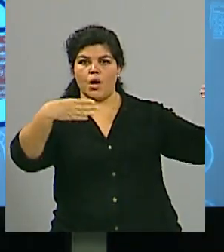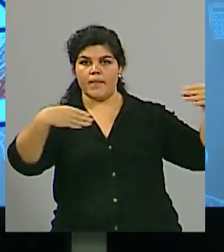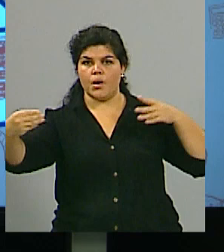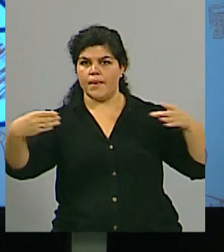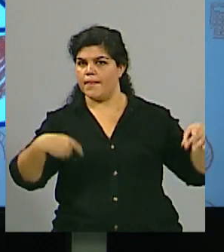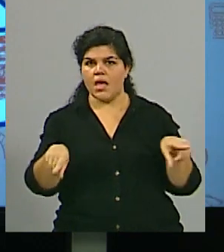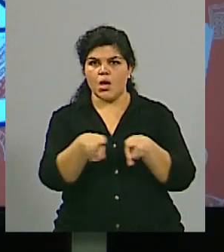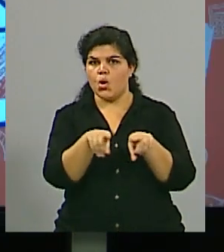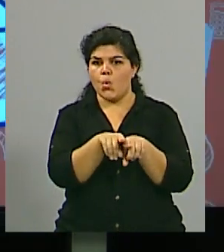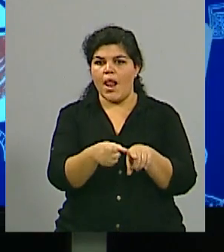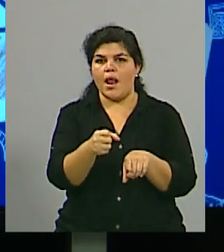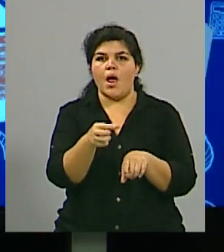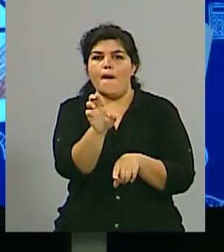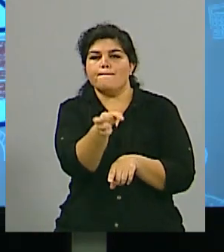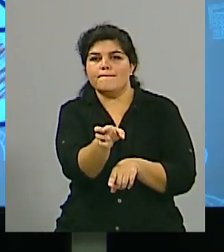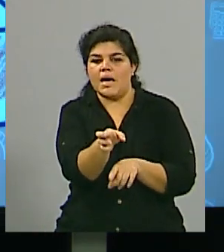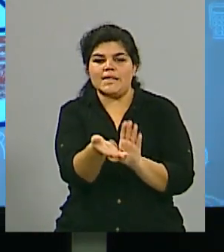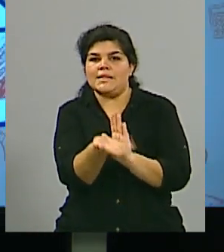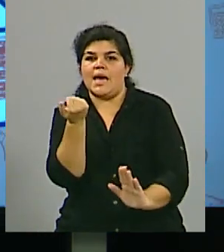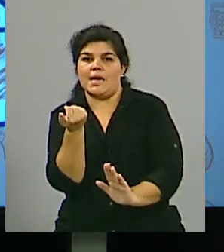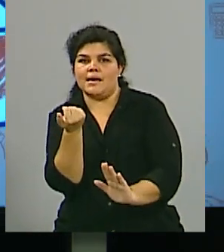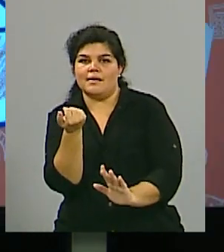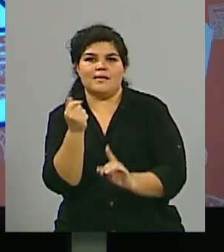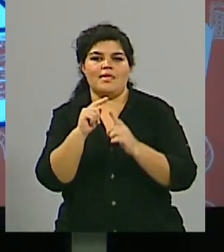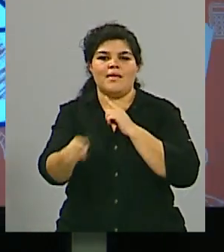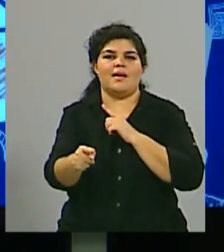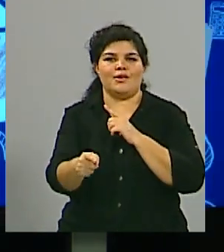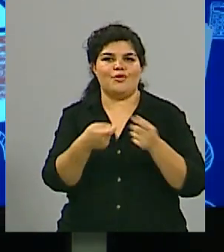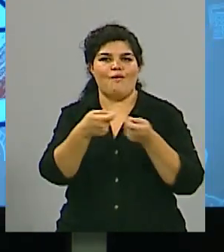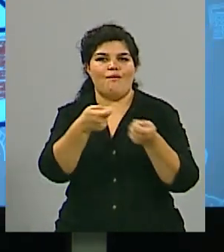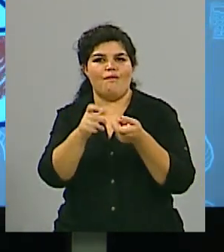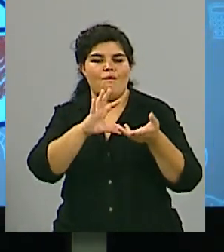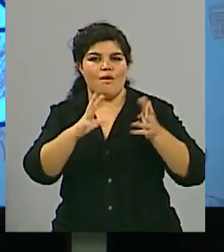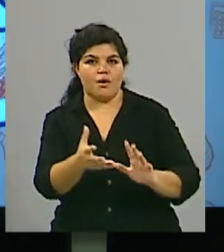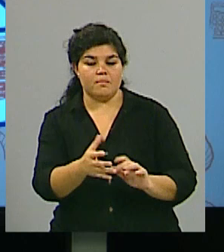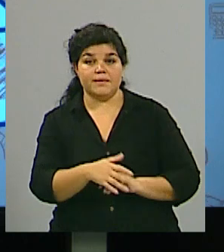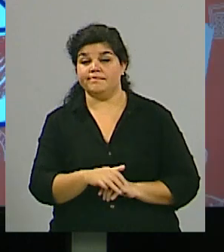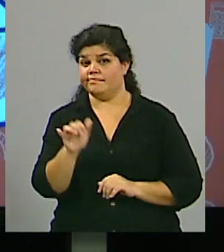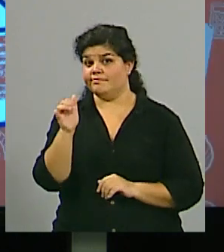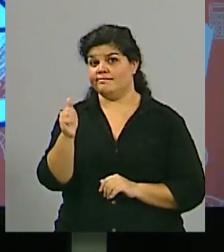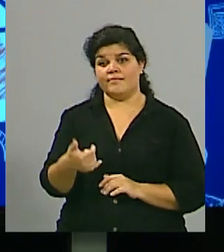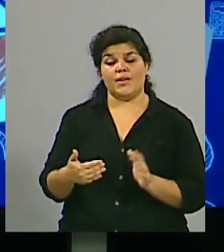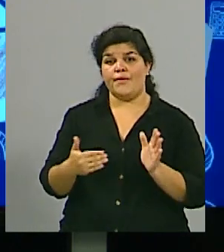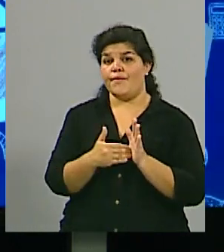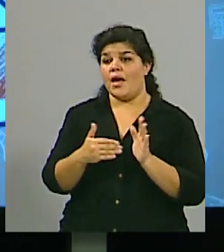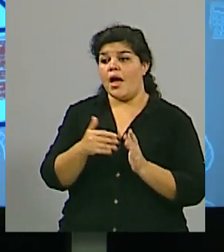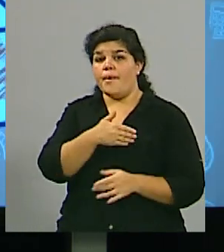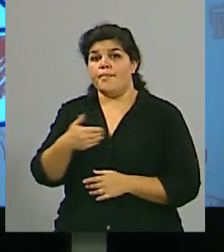totalmente. Ahí yo creo que vamos a empezar a tener que ver cuáles son el tipo de políticas que se empiezan a implementar desde